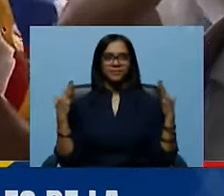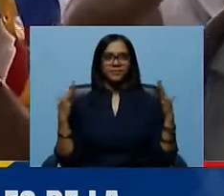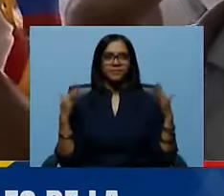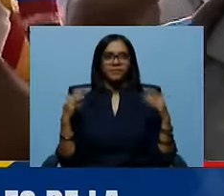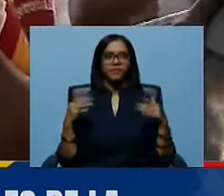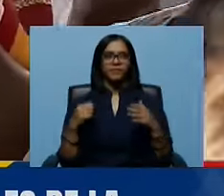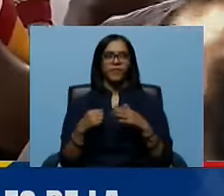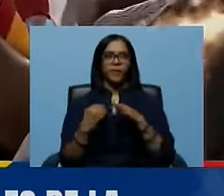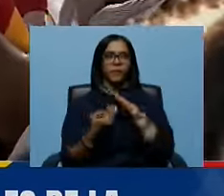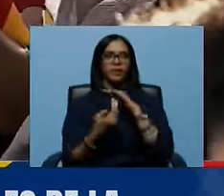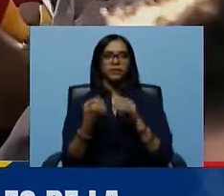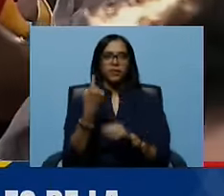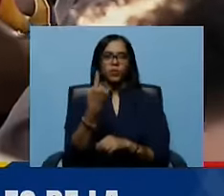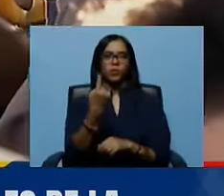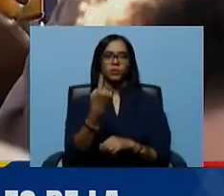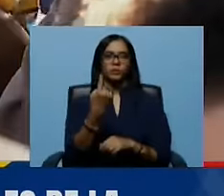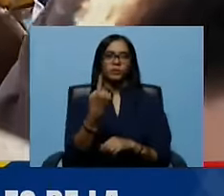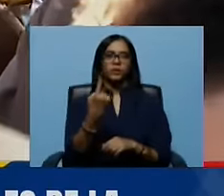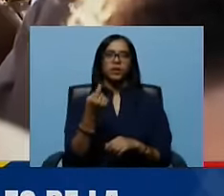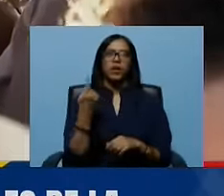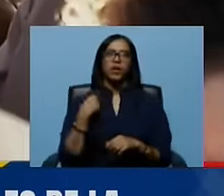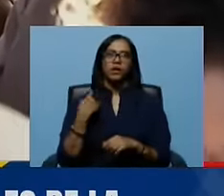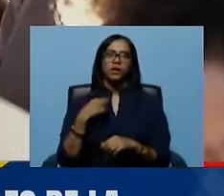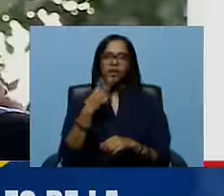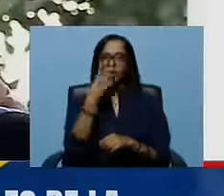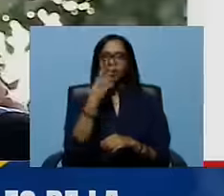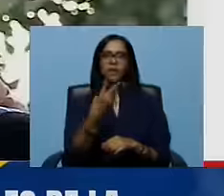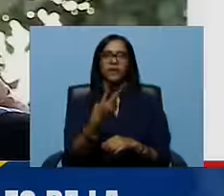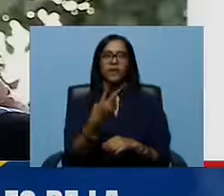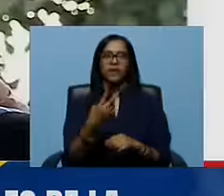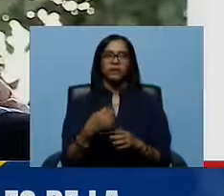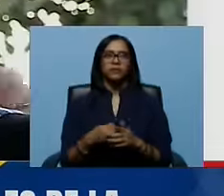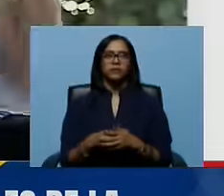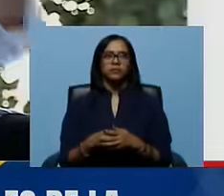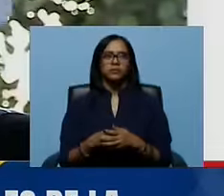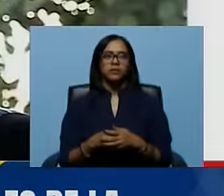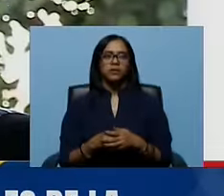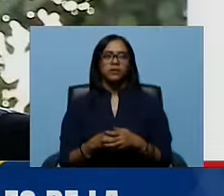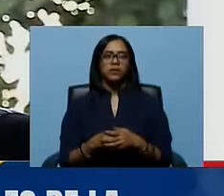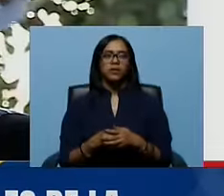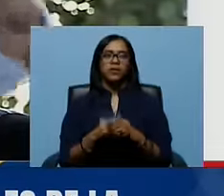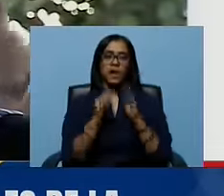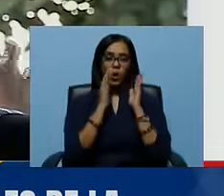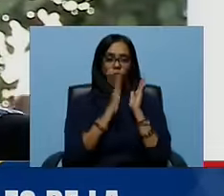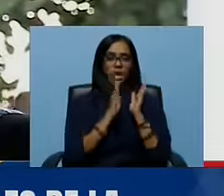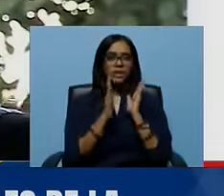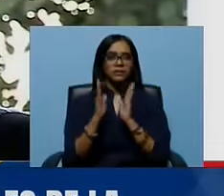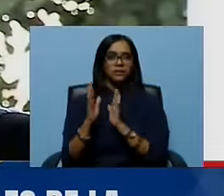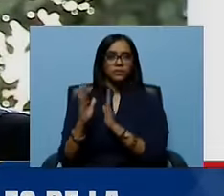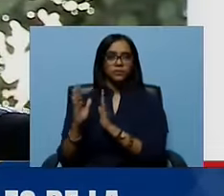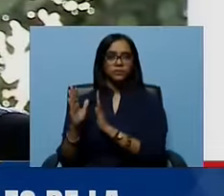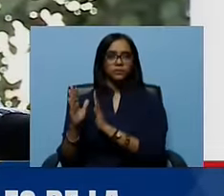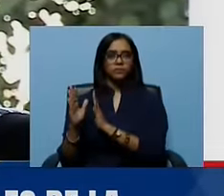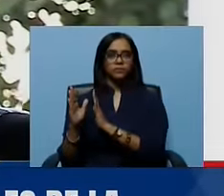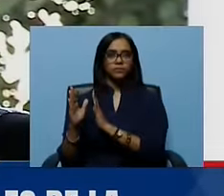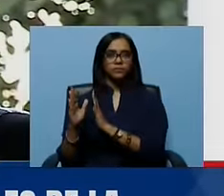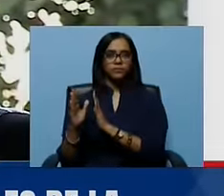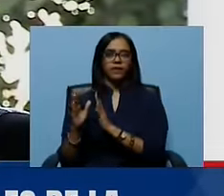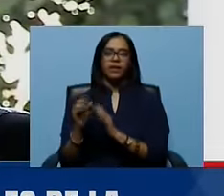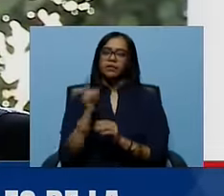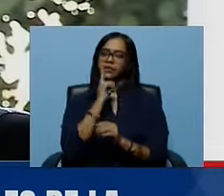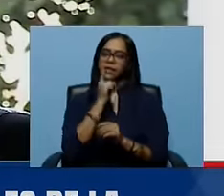Vértice número 1, lo que tiene que ver con la organización. Se